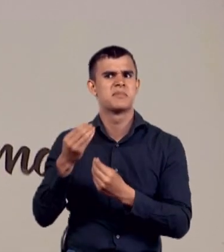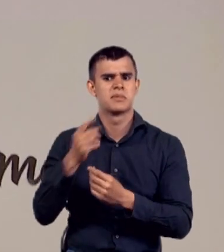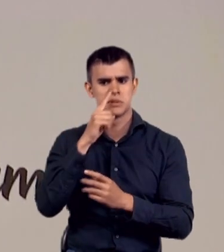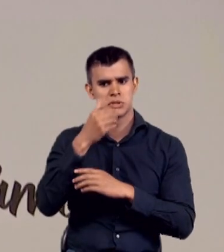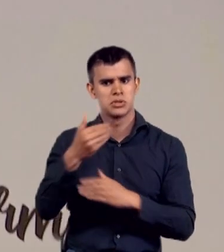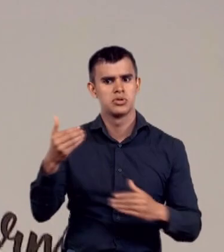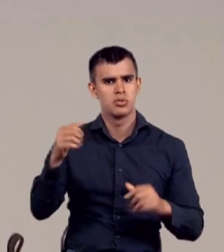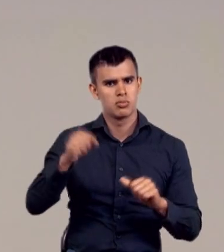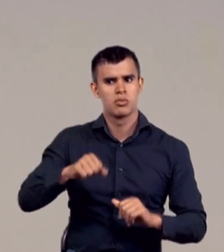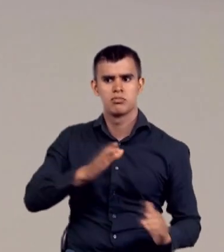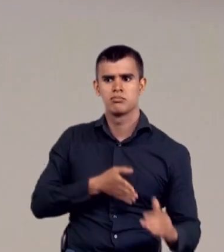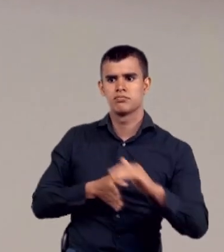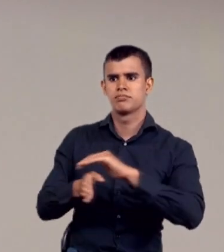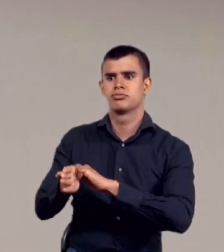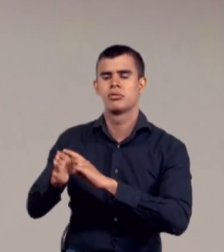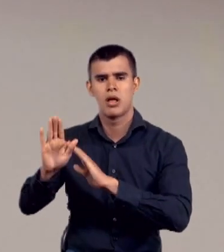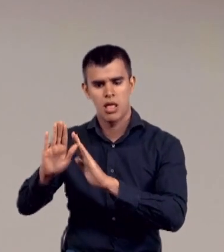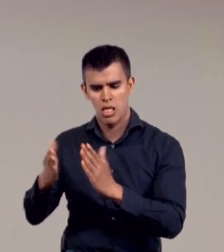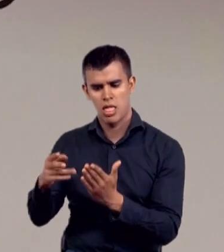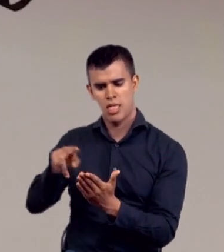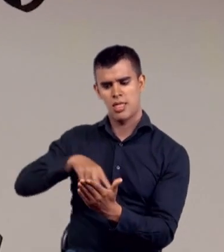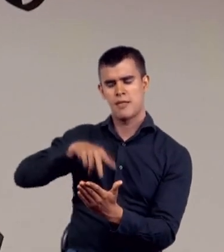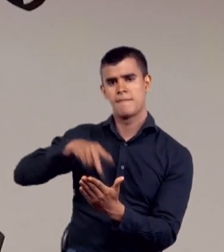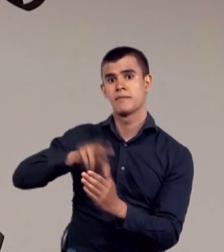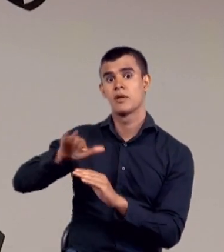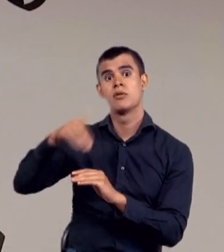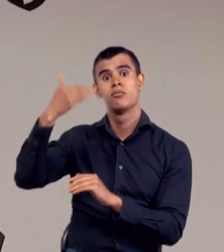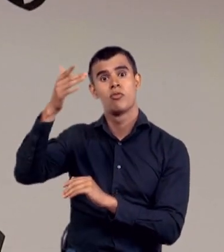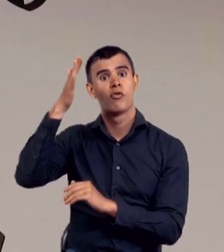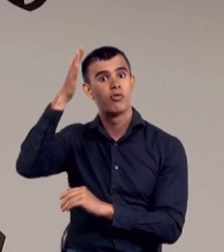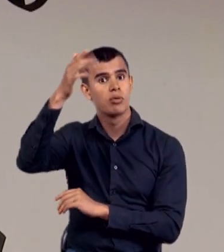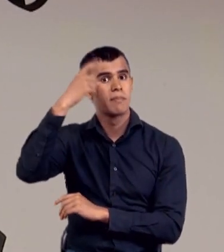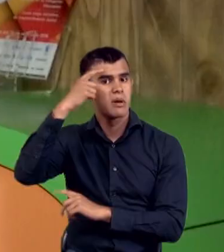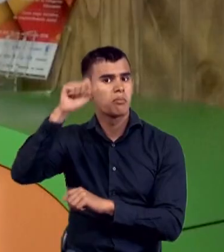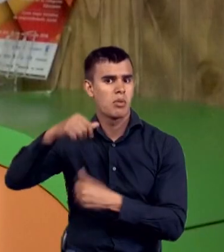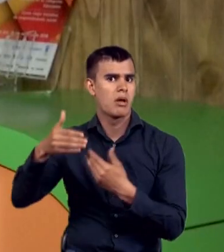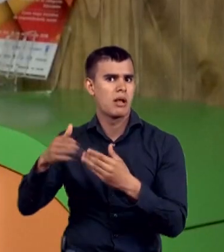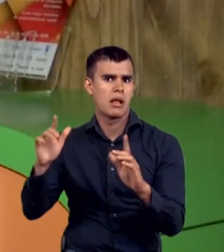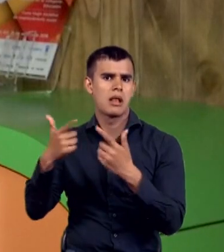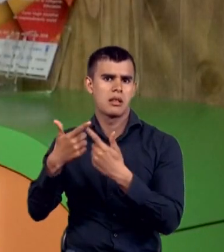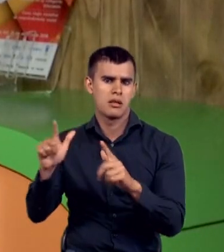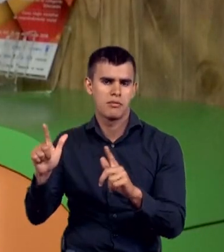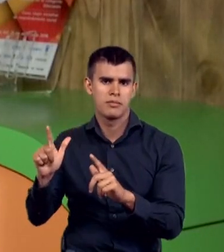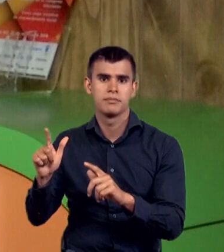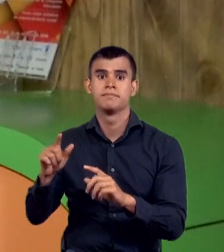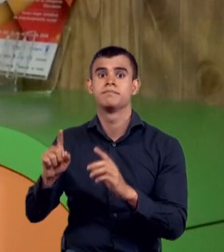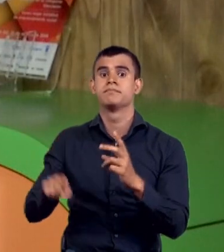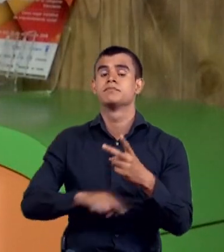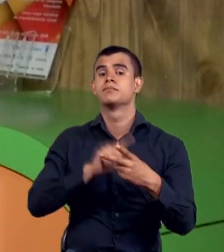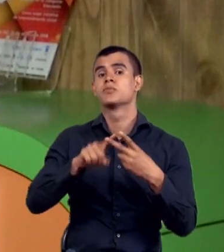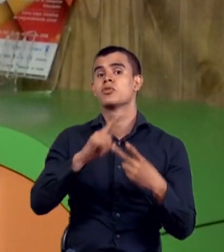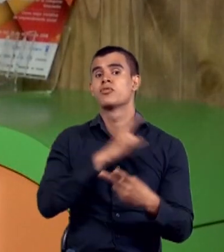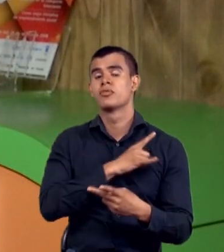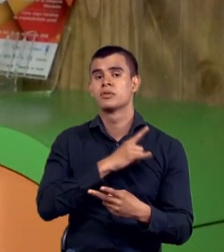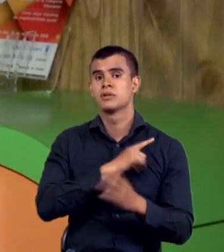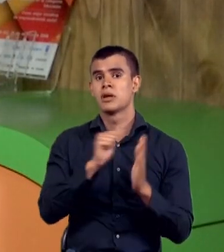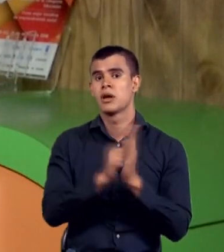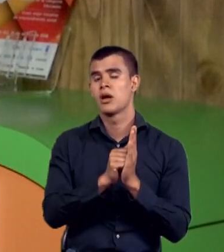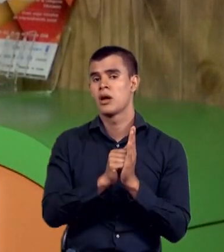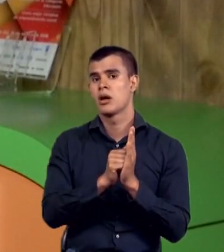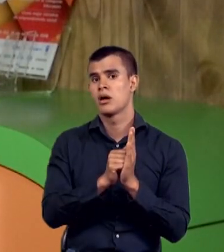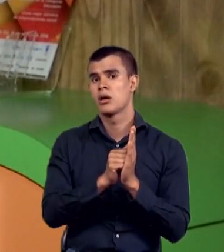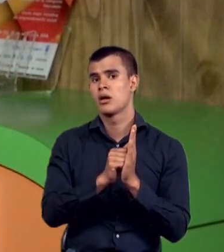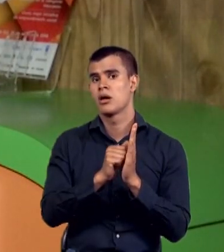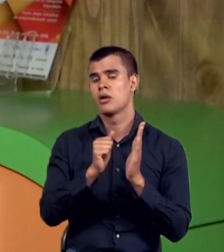los niños del colegio, y que en el futuro también será una biblioteca abierta a la comunidad. Por ejemplo, la Universidad Autónoma nos dotó la sala